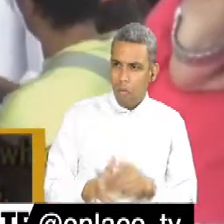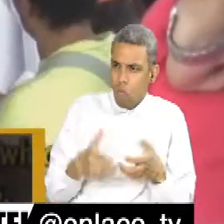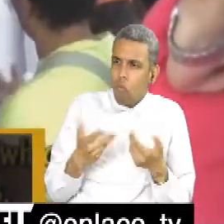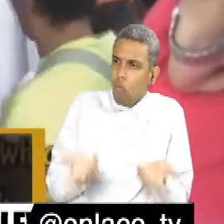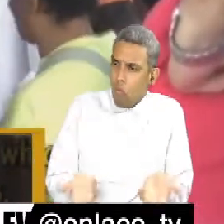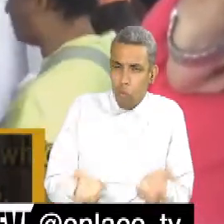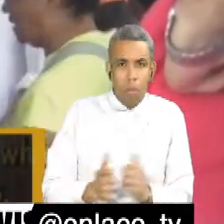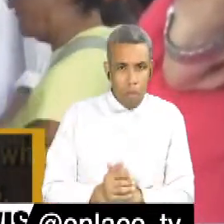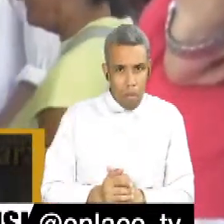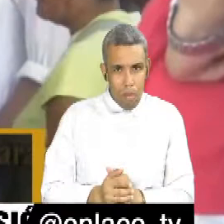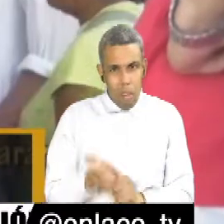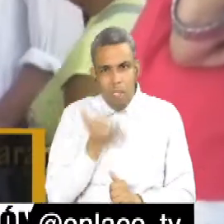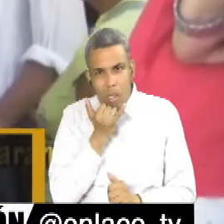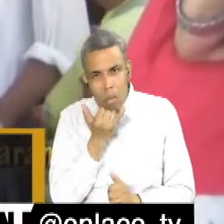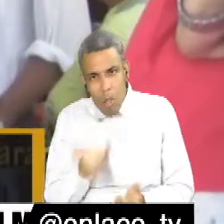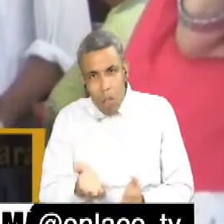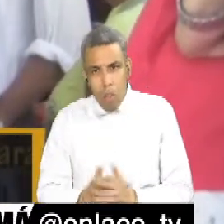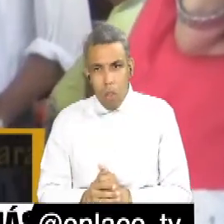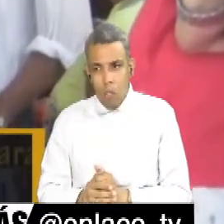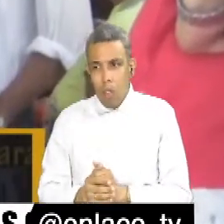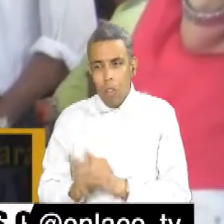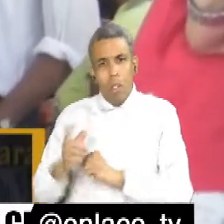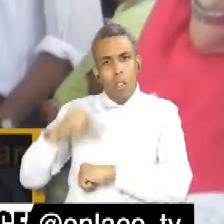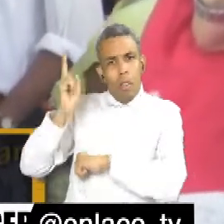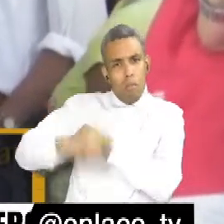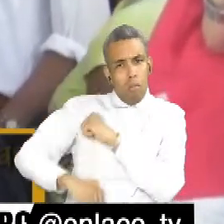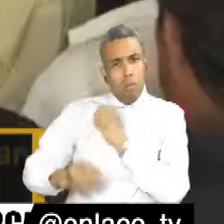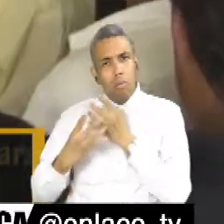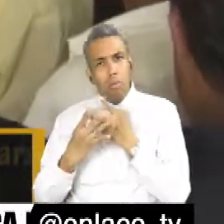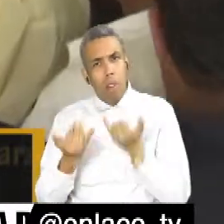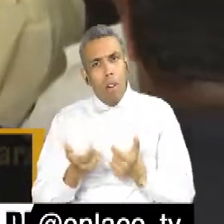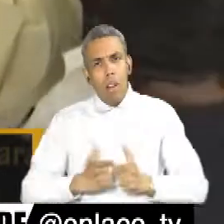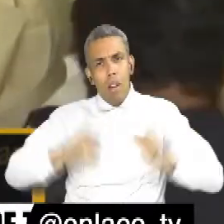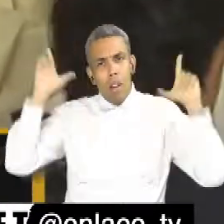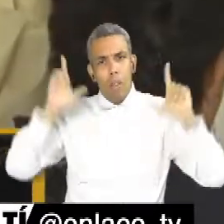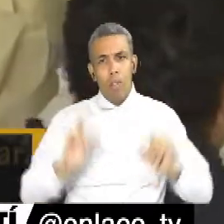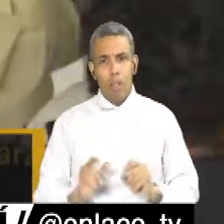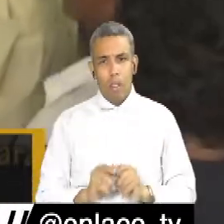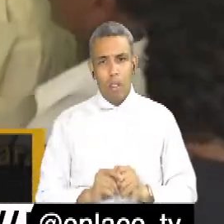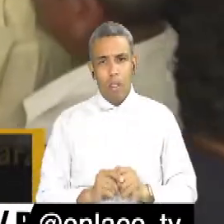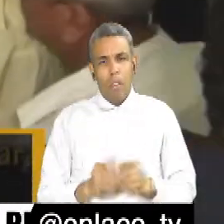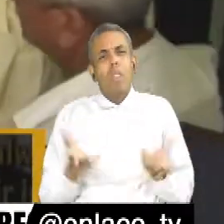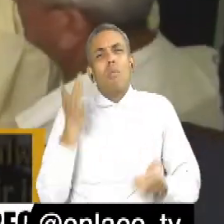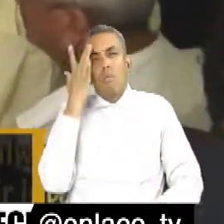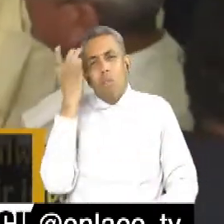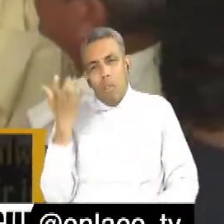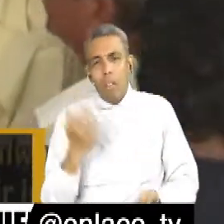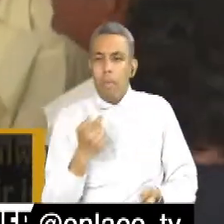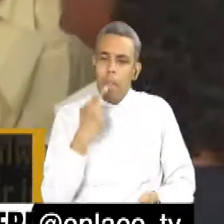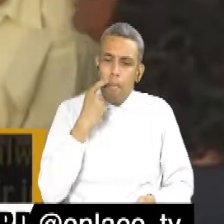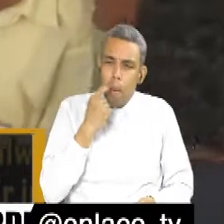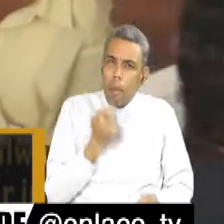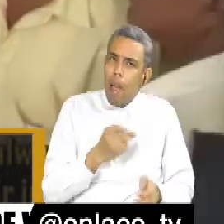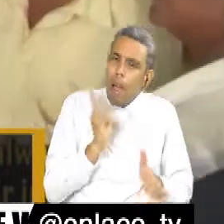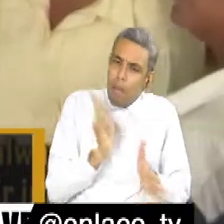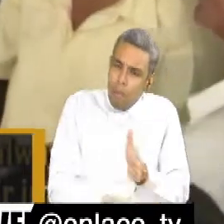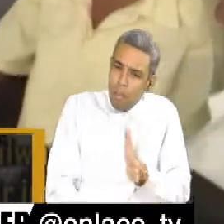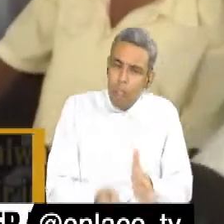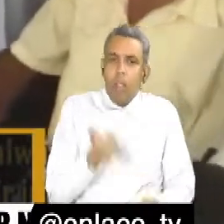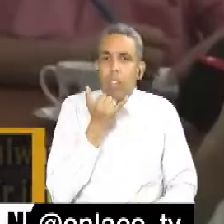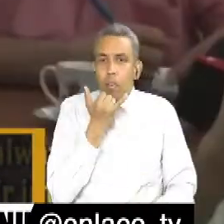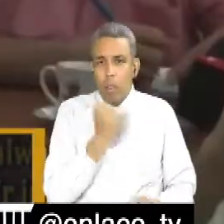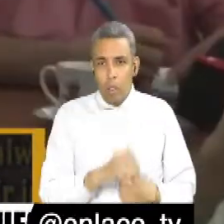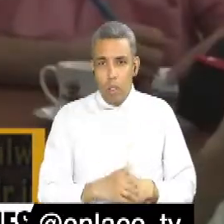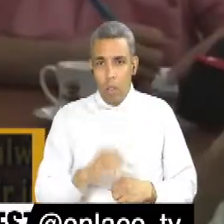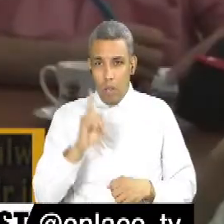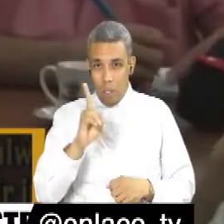van a dar amnistía? ¿También entonces va a llegar a quedar libre? En esta oportunidad, el caso de David Ravelo ya estaba